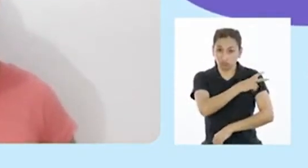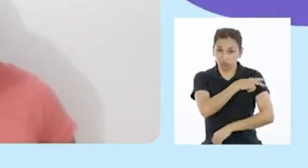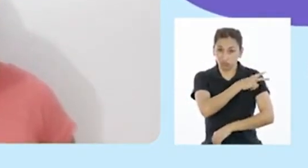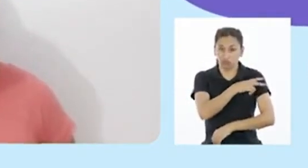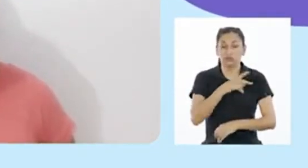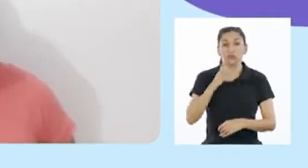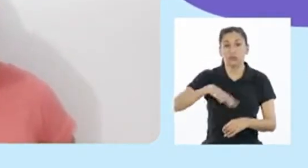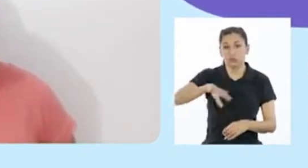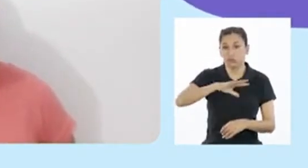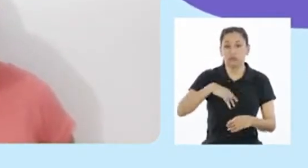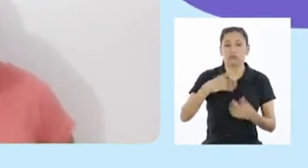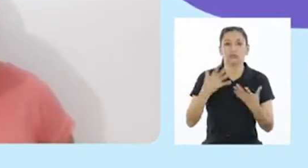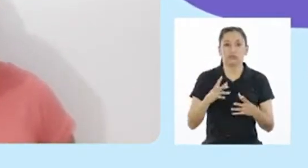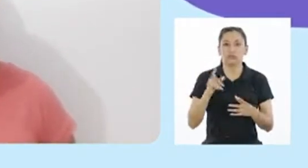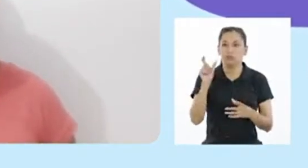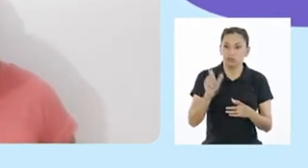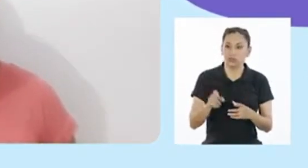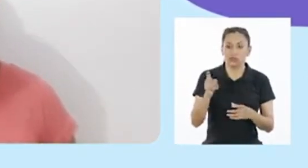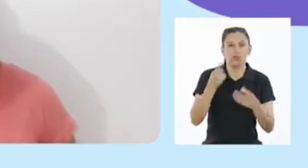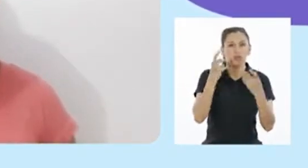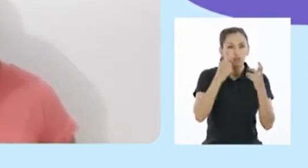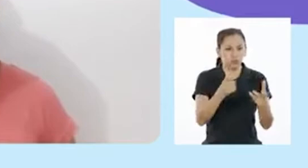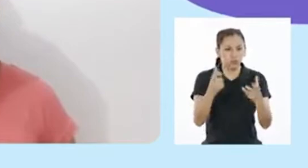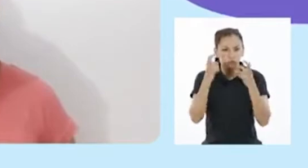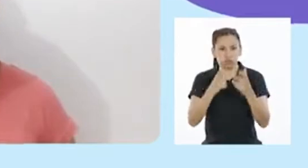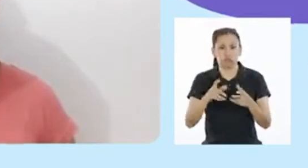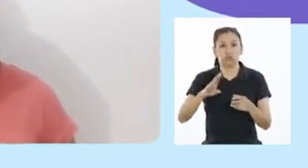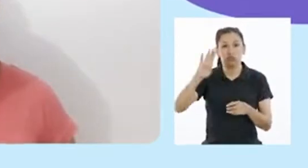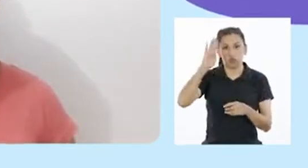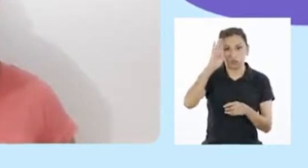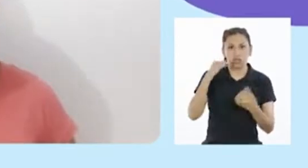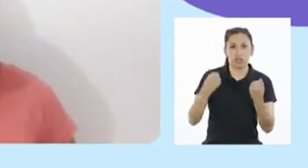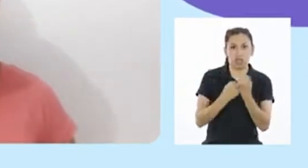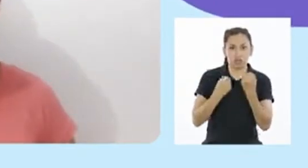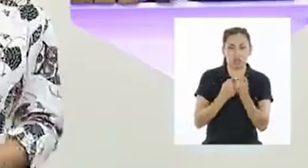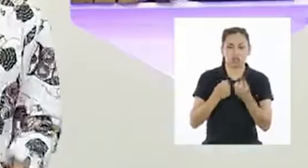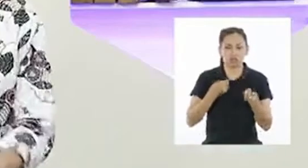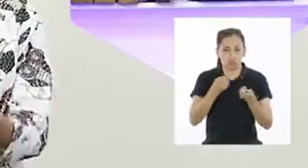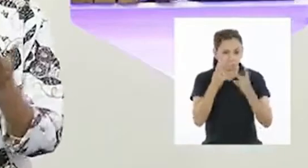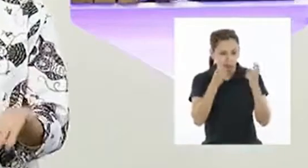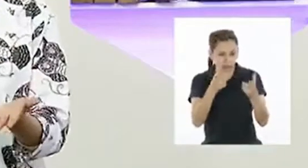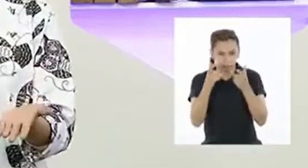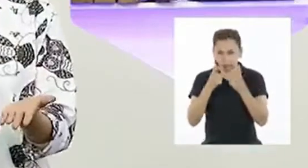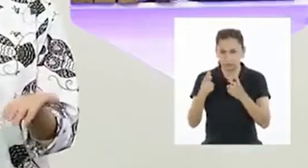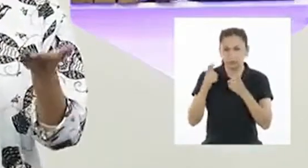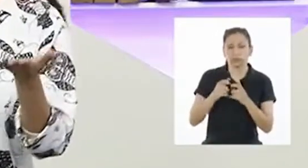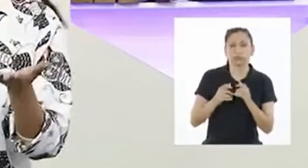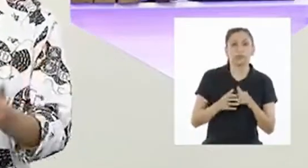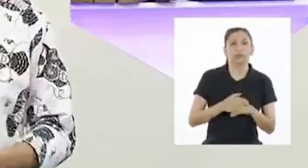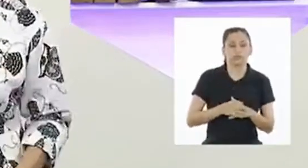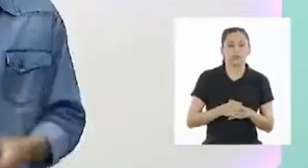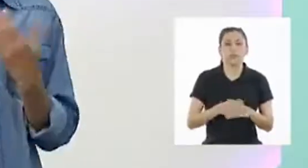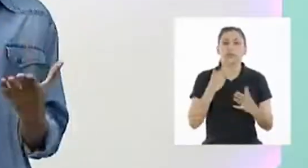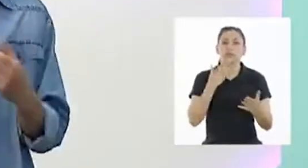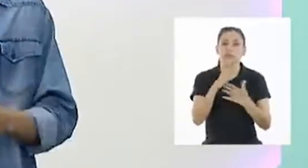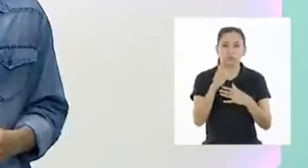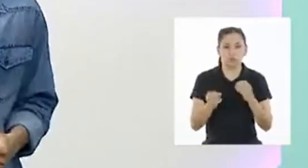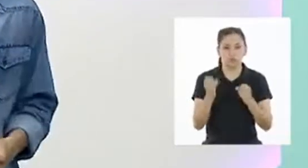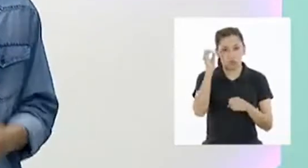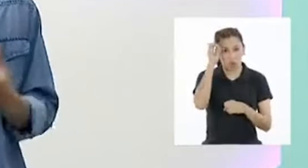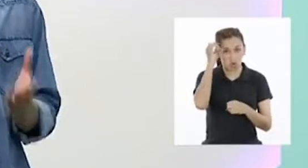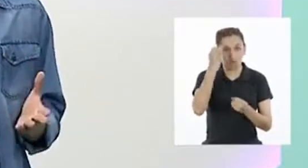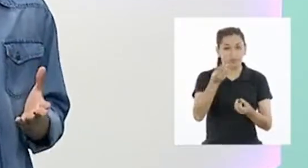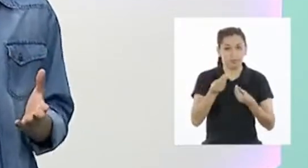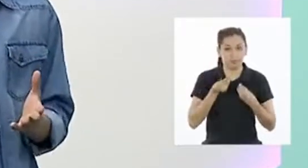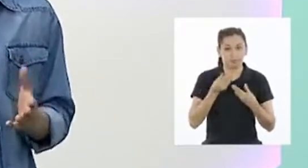y están haciendo patrullaje nocturno en los lugares donde hay mayor delincuencia. Gracias por sus aportes, chicas y chicos. El aumento